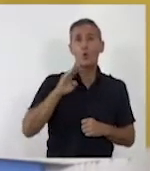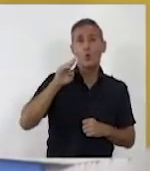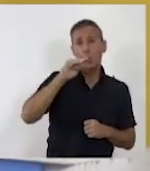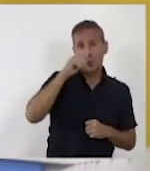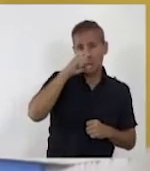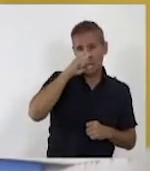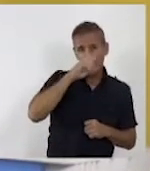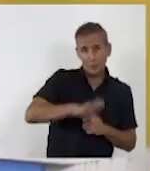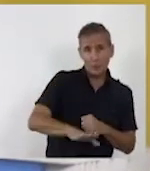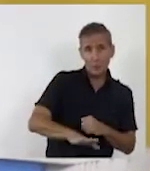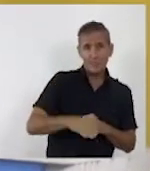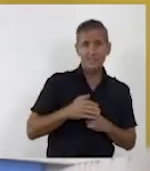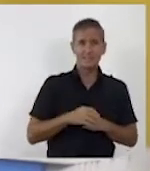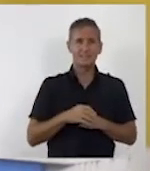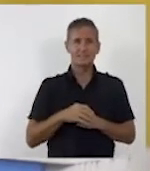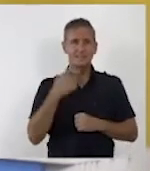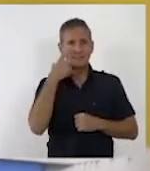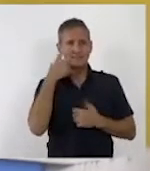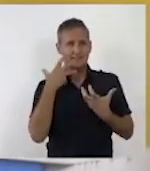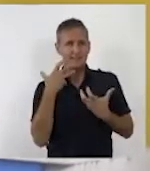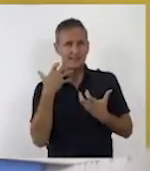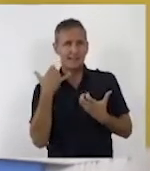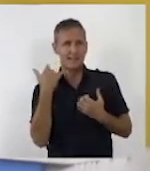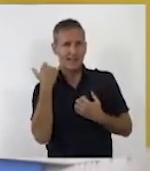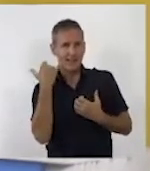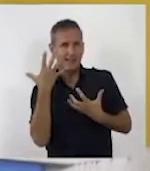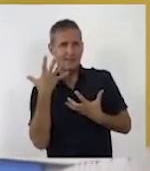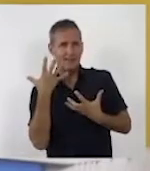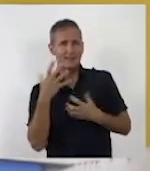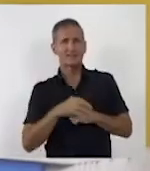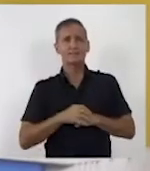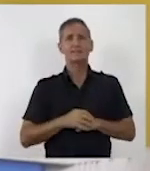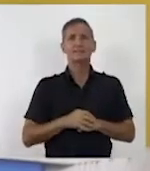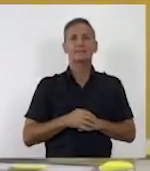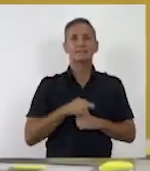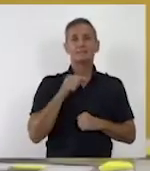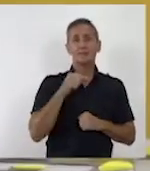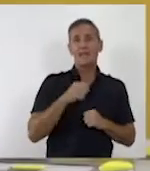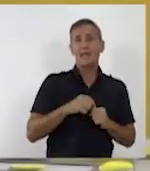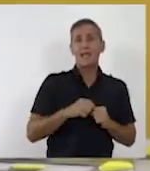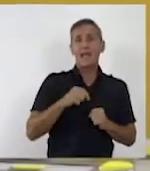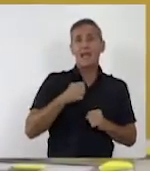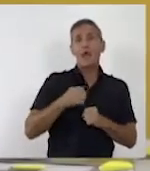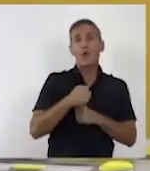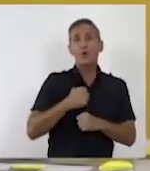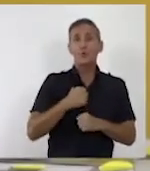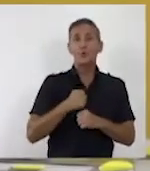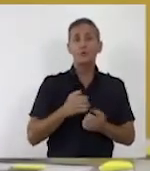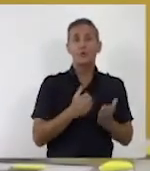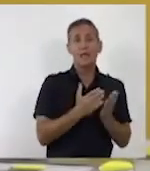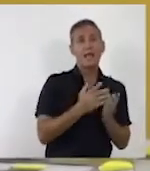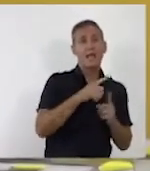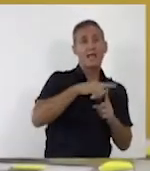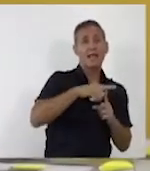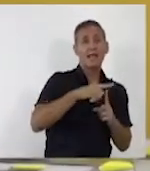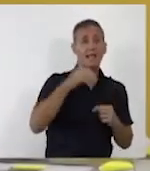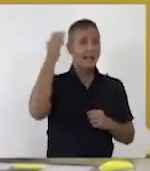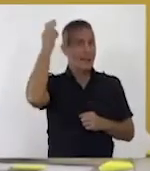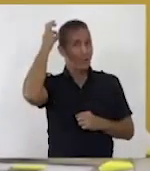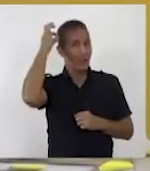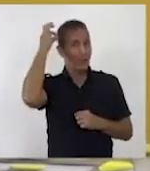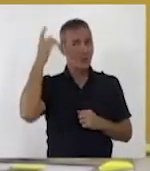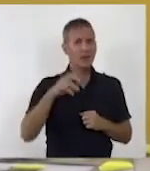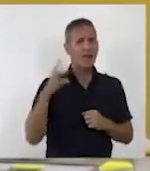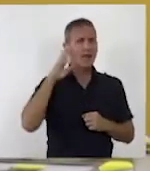que lo leyeron interesante verdad un buen mensaje que tiene este texto además utilizaron el libro de español y lo